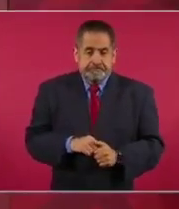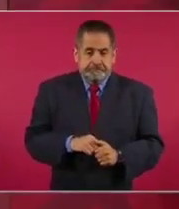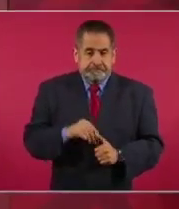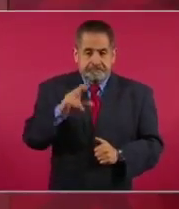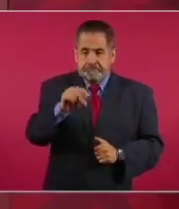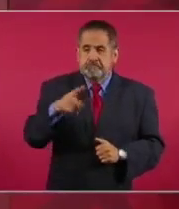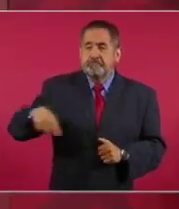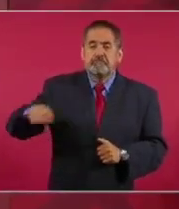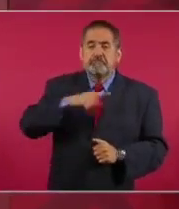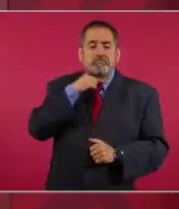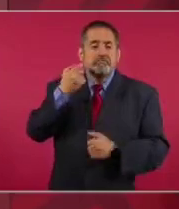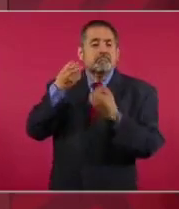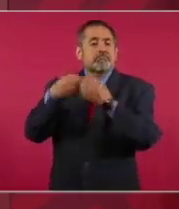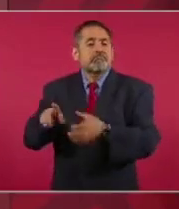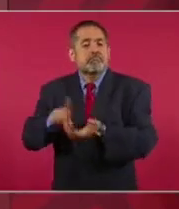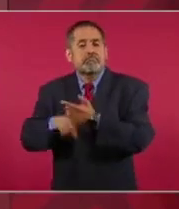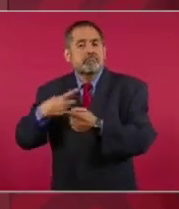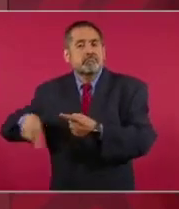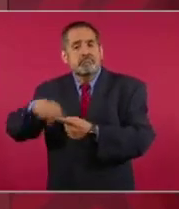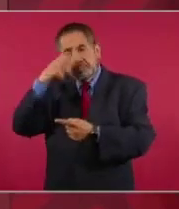de los mexicanos